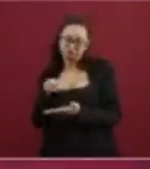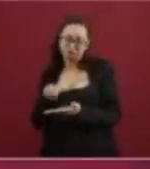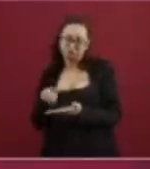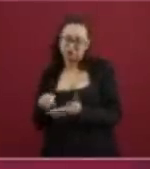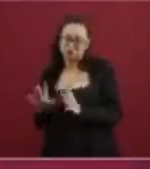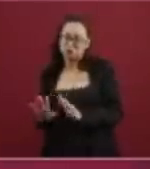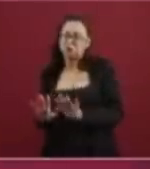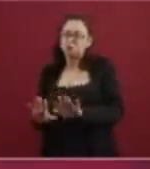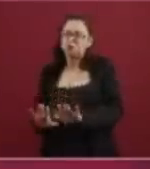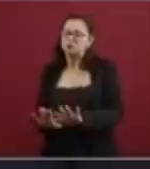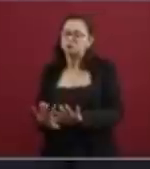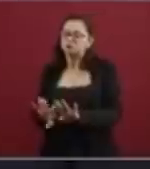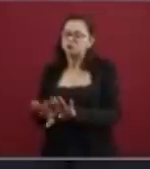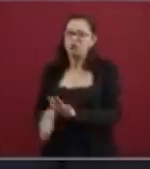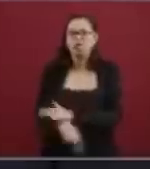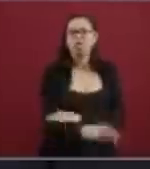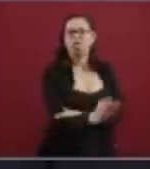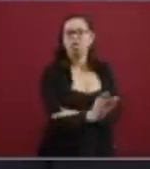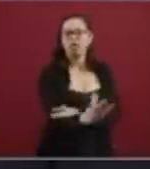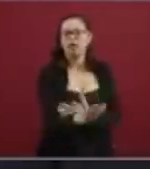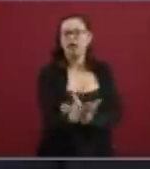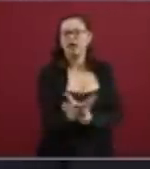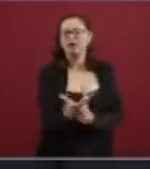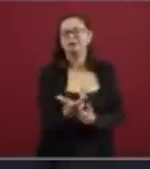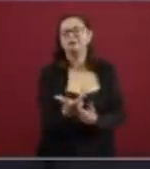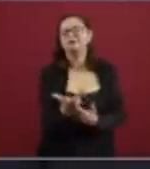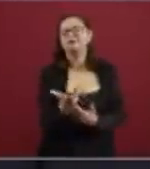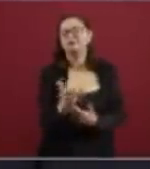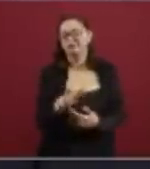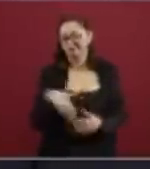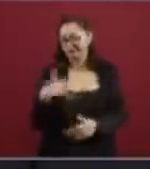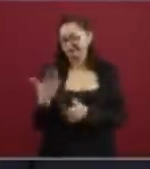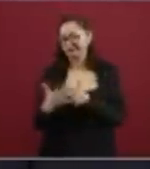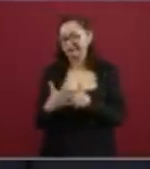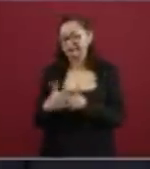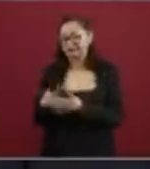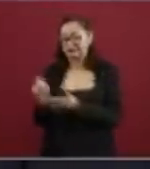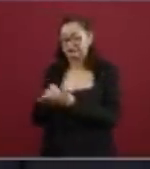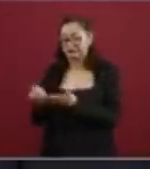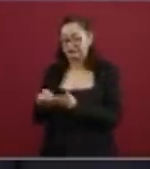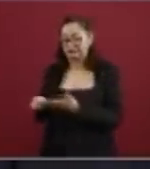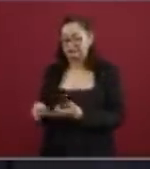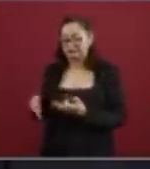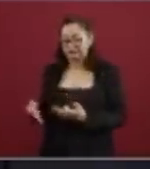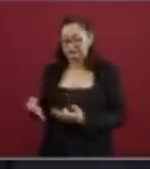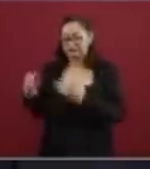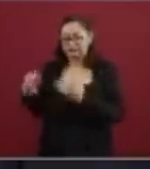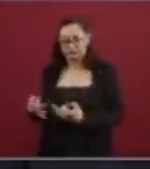me permite que yo dé a conocer en su momento